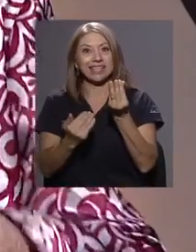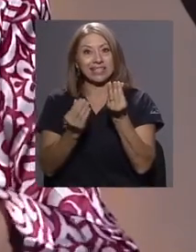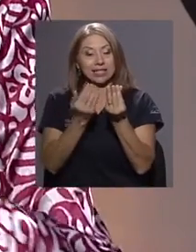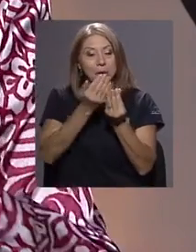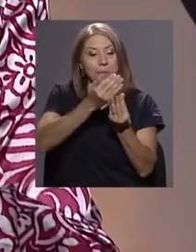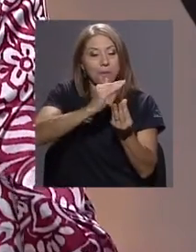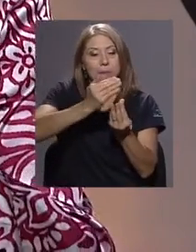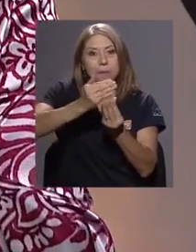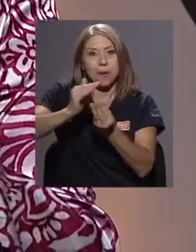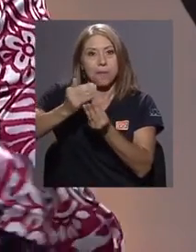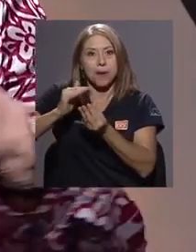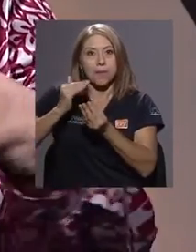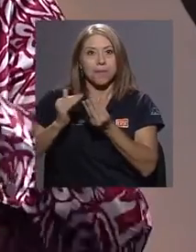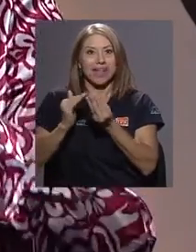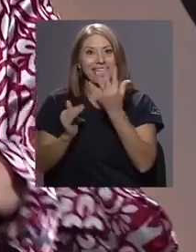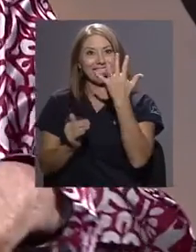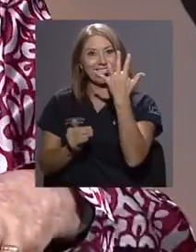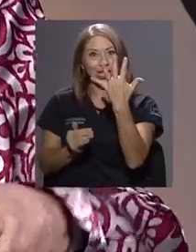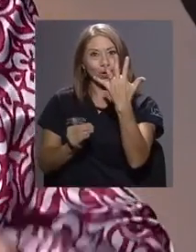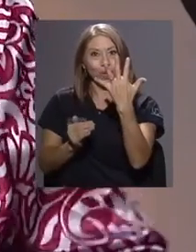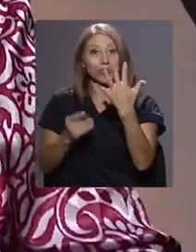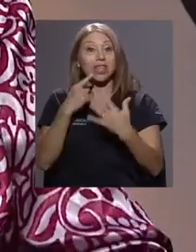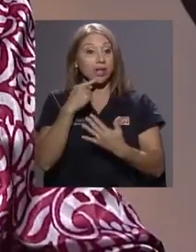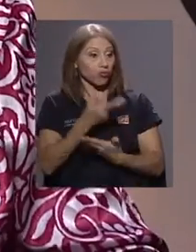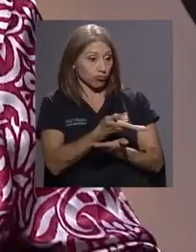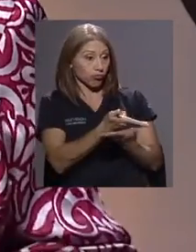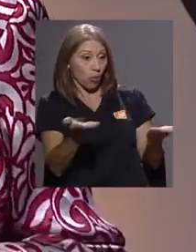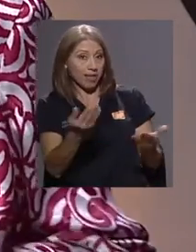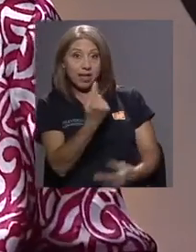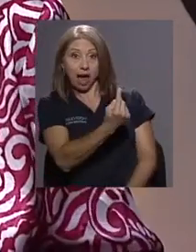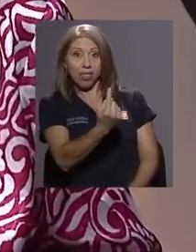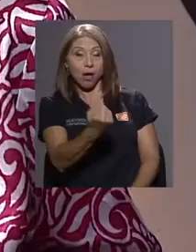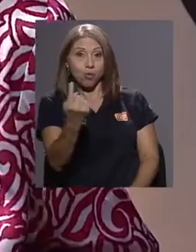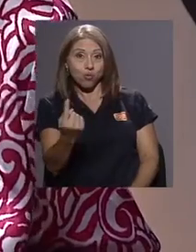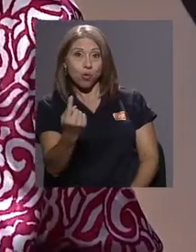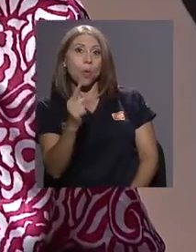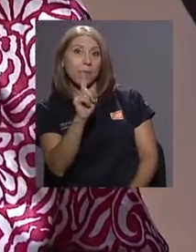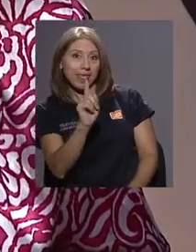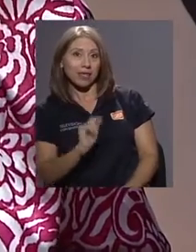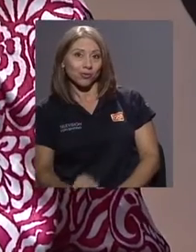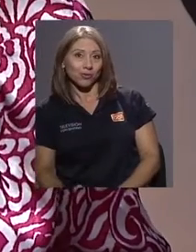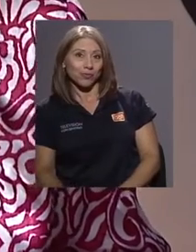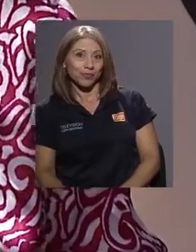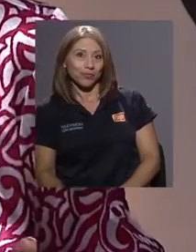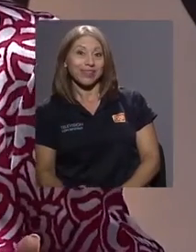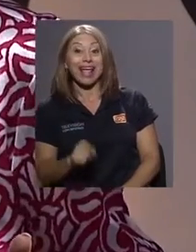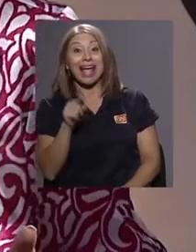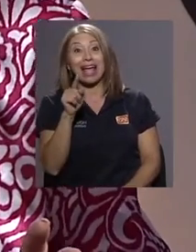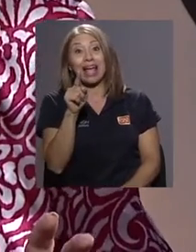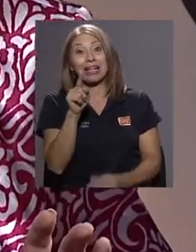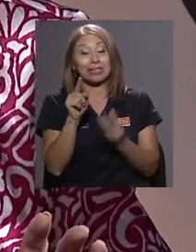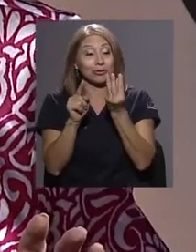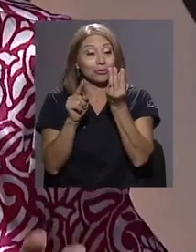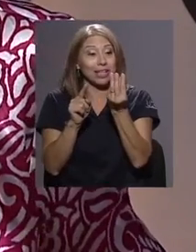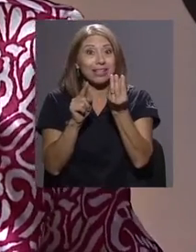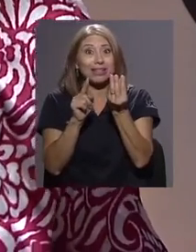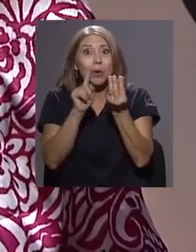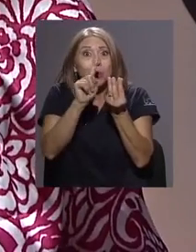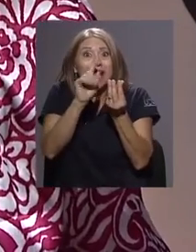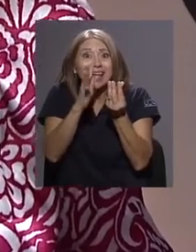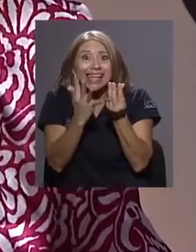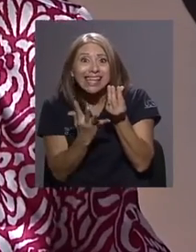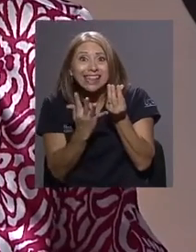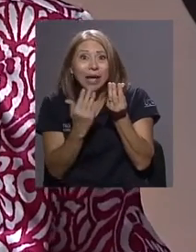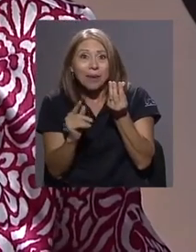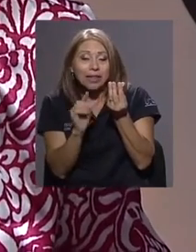tomen mocosos cada uno un pedazo de durazno bueno aquel pedazo aquella quinta parte de durazno a mí me supo a gloria yo